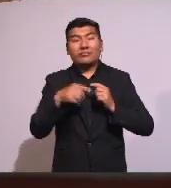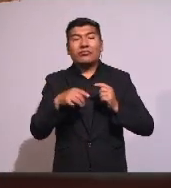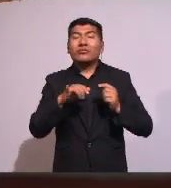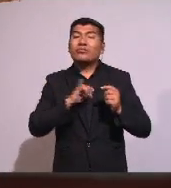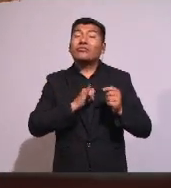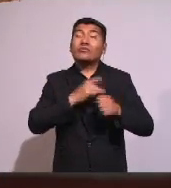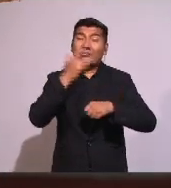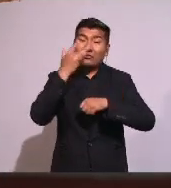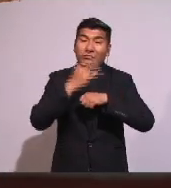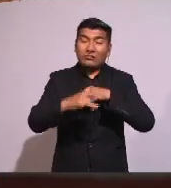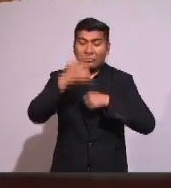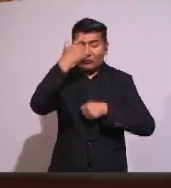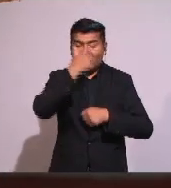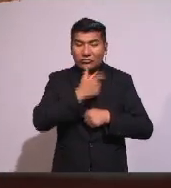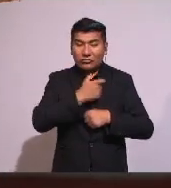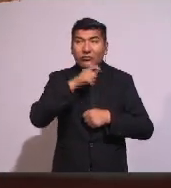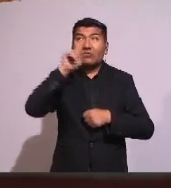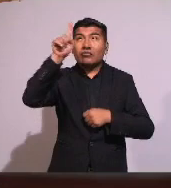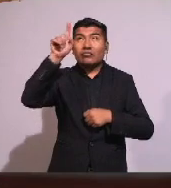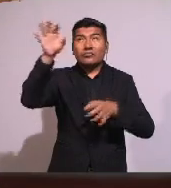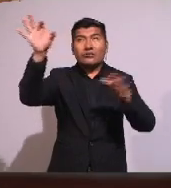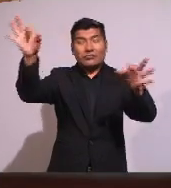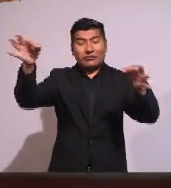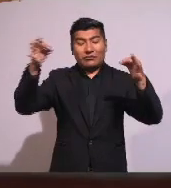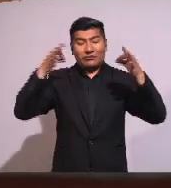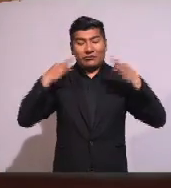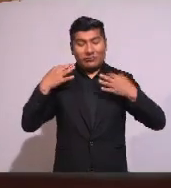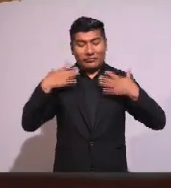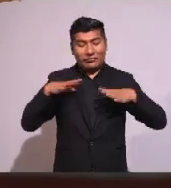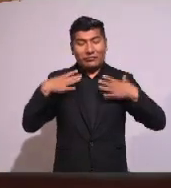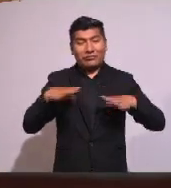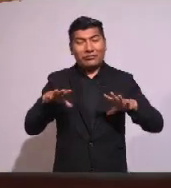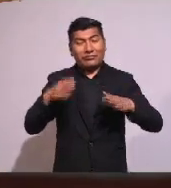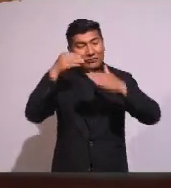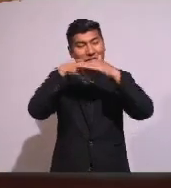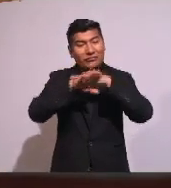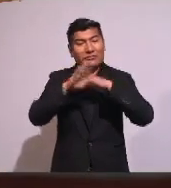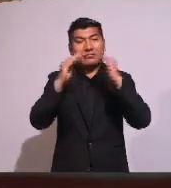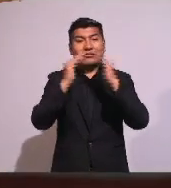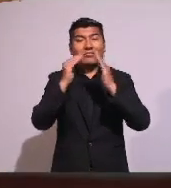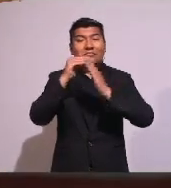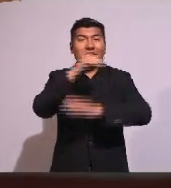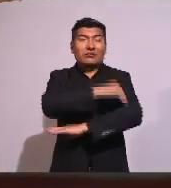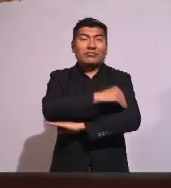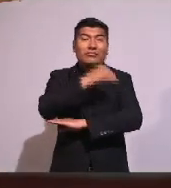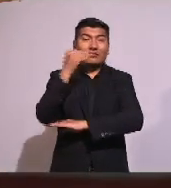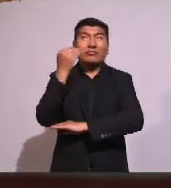estaba desnudo y me vestiste. Entra a la casa del Señor.